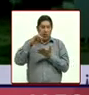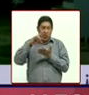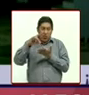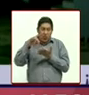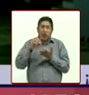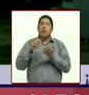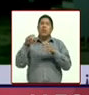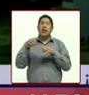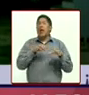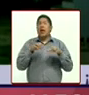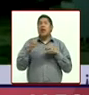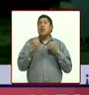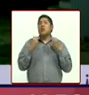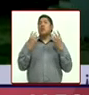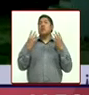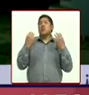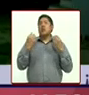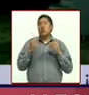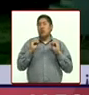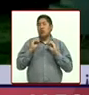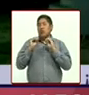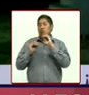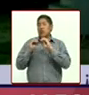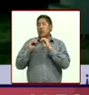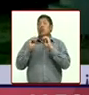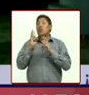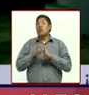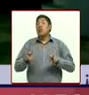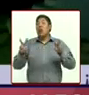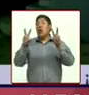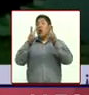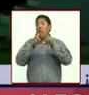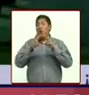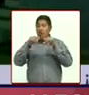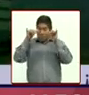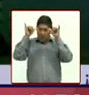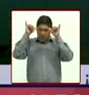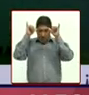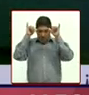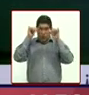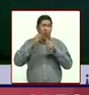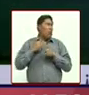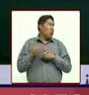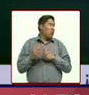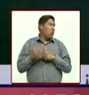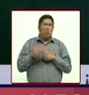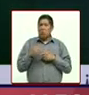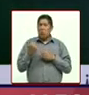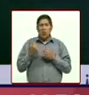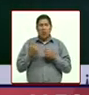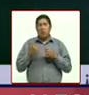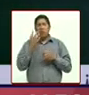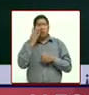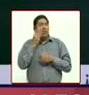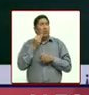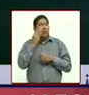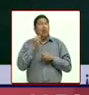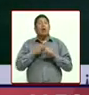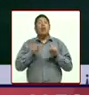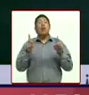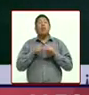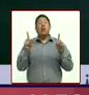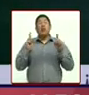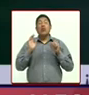a la agricultura y en muchos casos se les está inculcando valores como la ganadería u otras habilidades. Sin